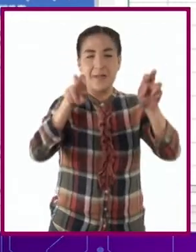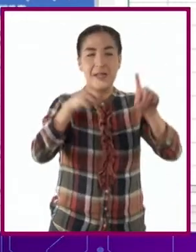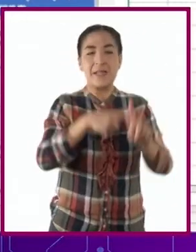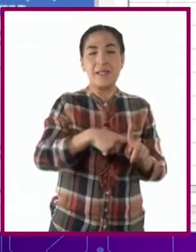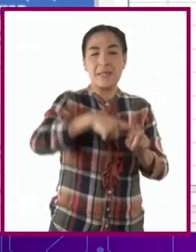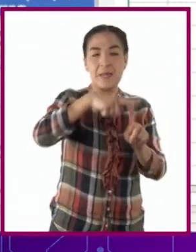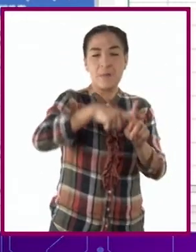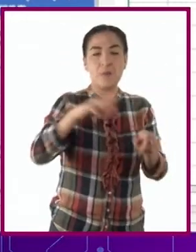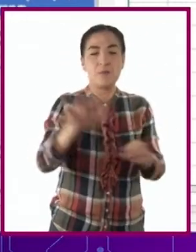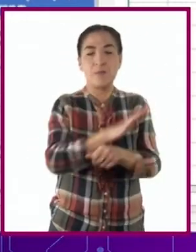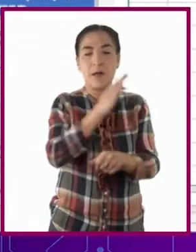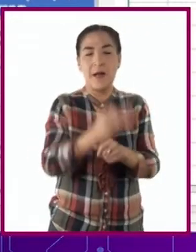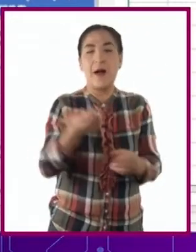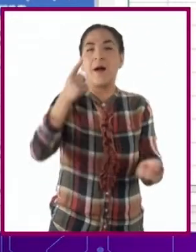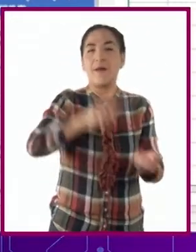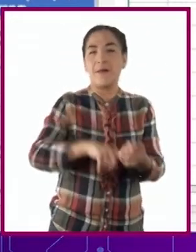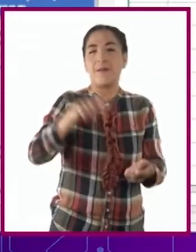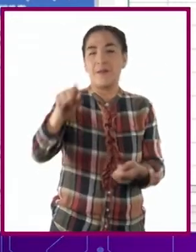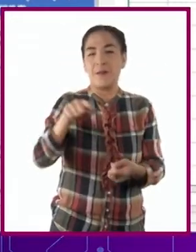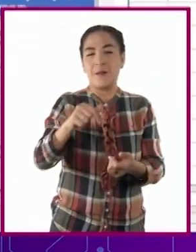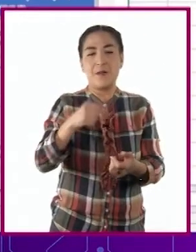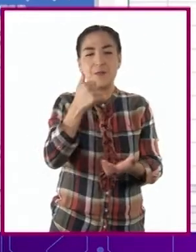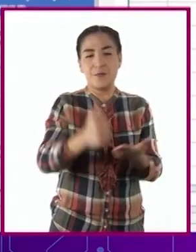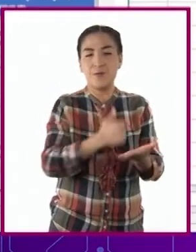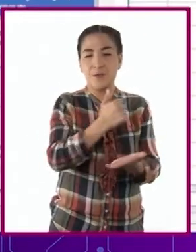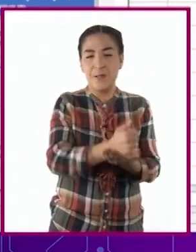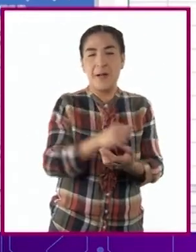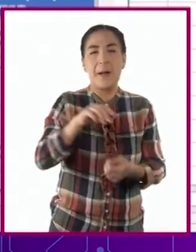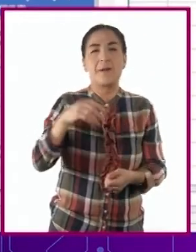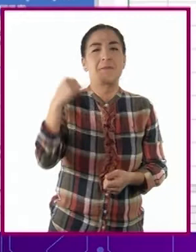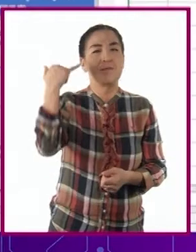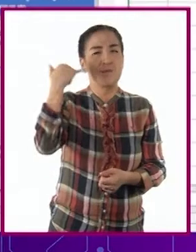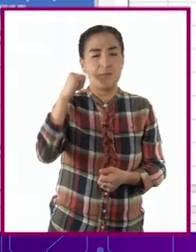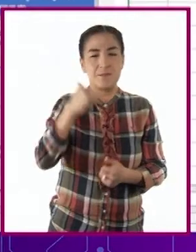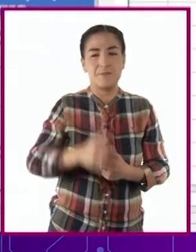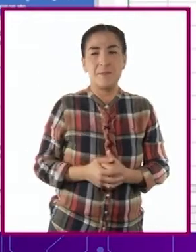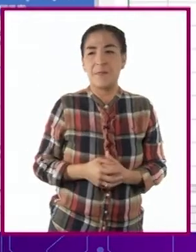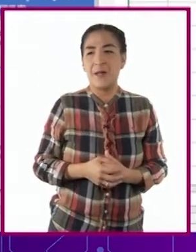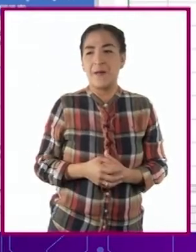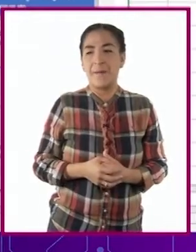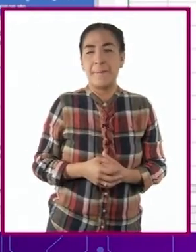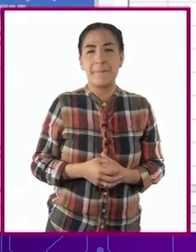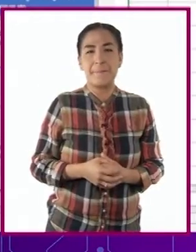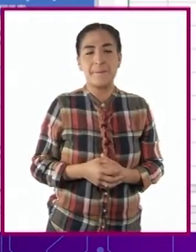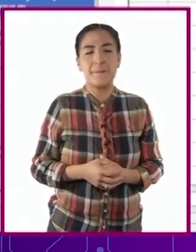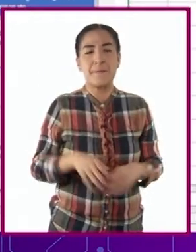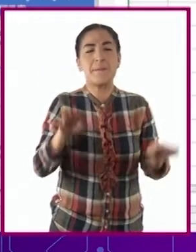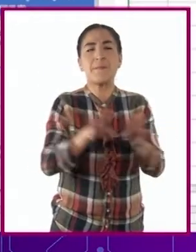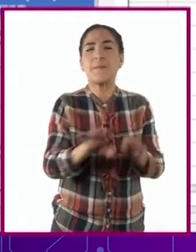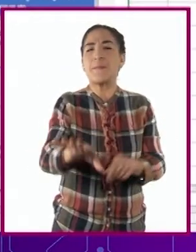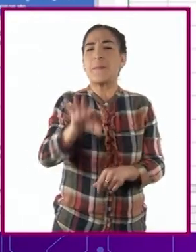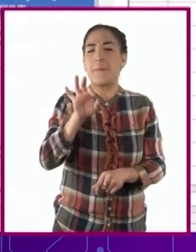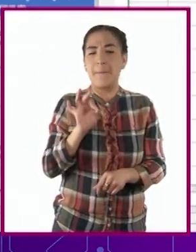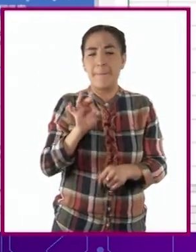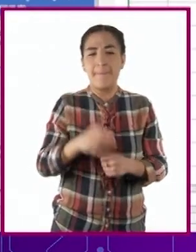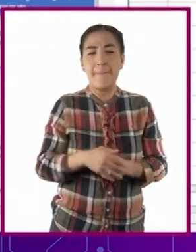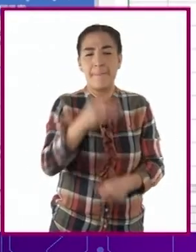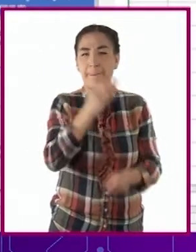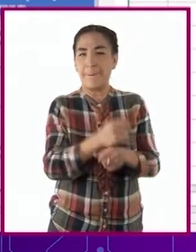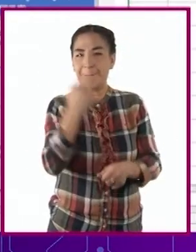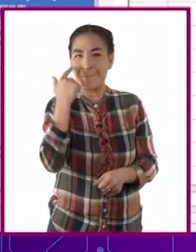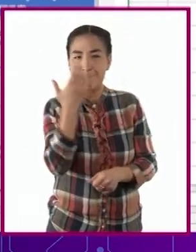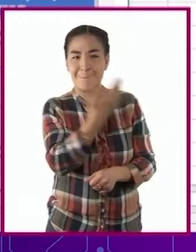temperatura promedio en la ciudad de Mérida. Ya que tenemos la gráfica, la seleccionamos, aquí